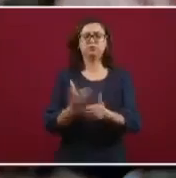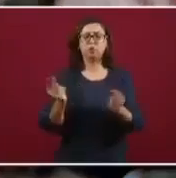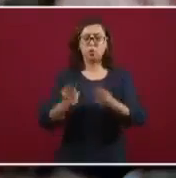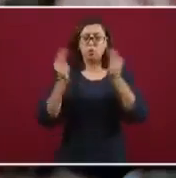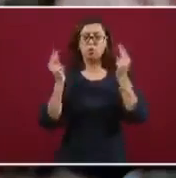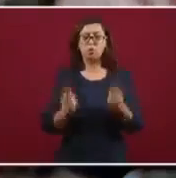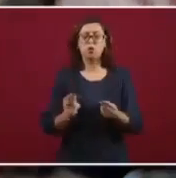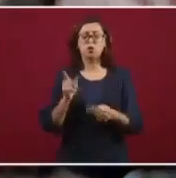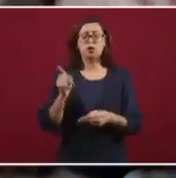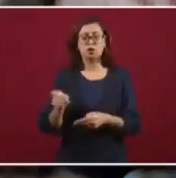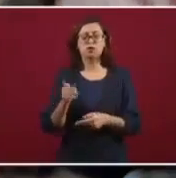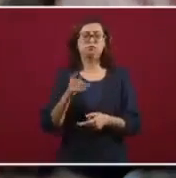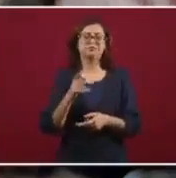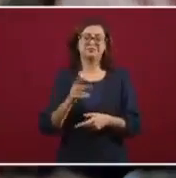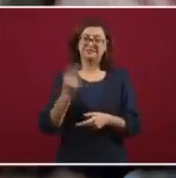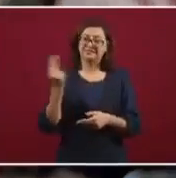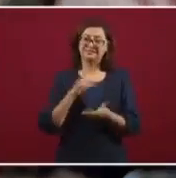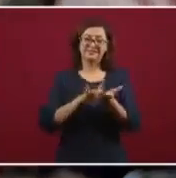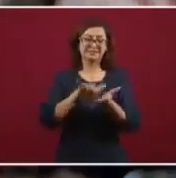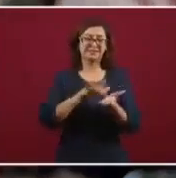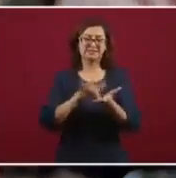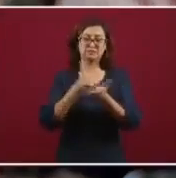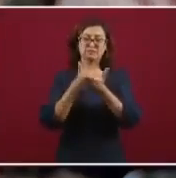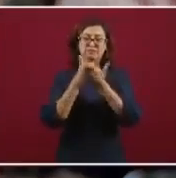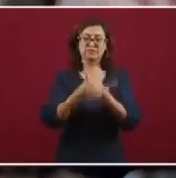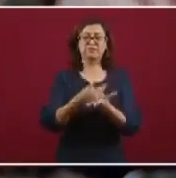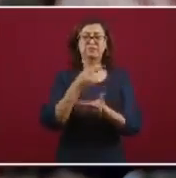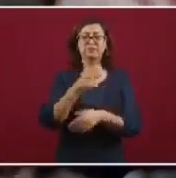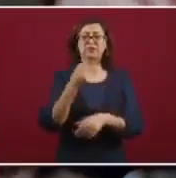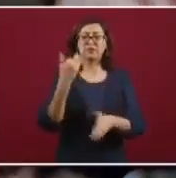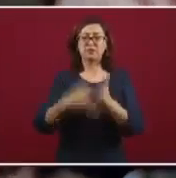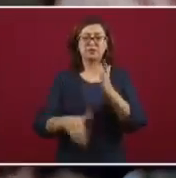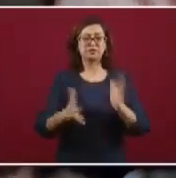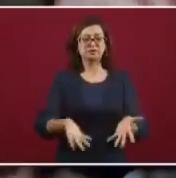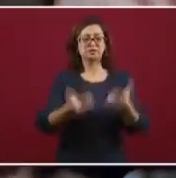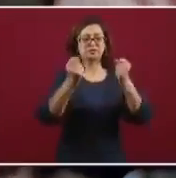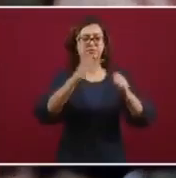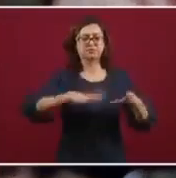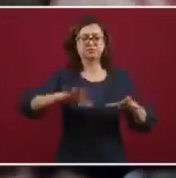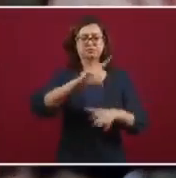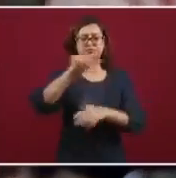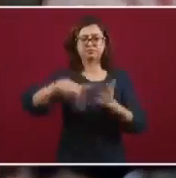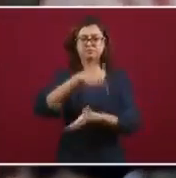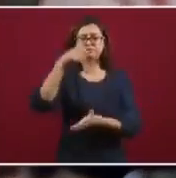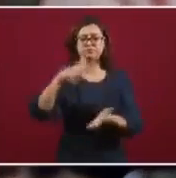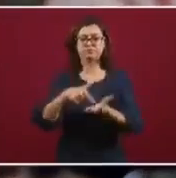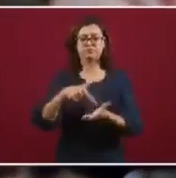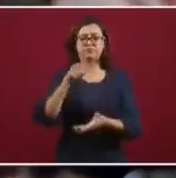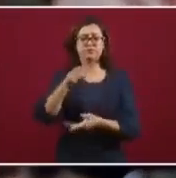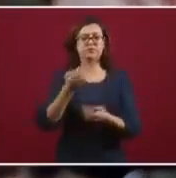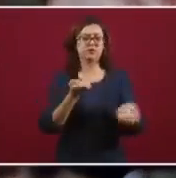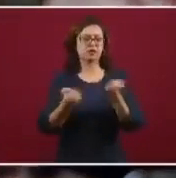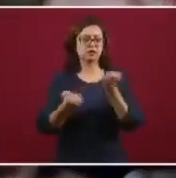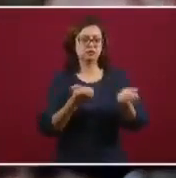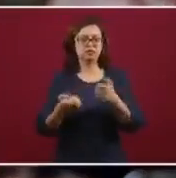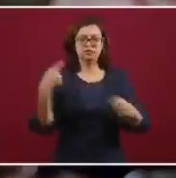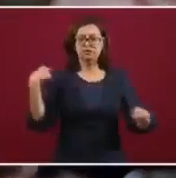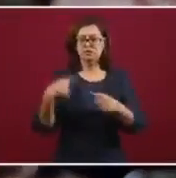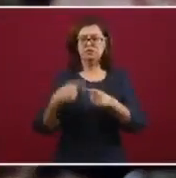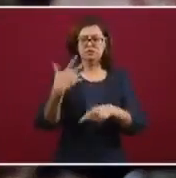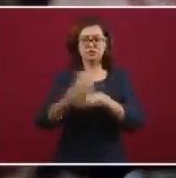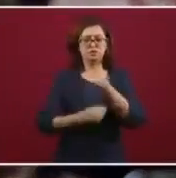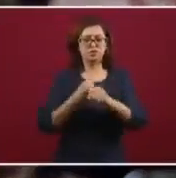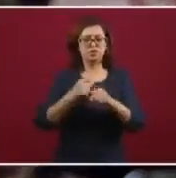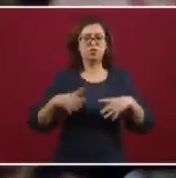urgente a Paul que le ayude, porque ella tiene un programa de rescate de espacios públicos y por la eficiencia que este gimnasio ha tenido en los 5 años que se ha